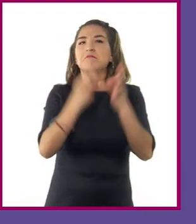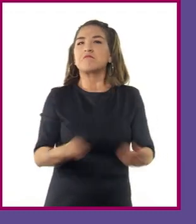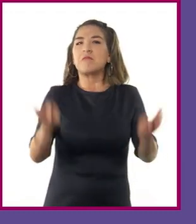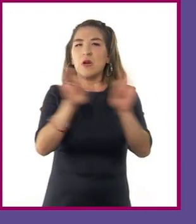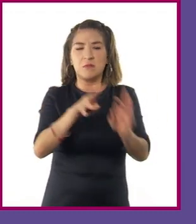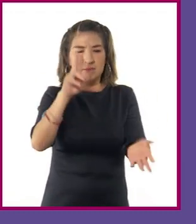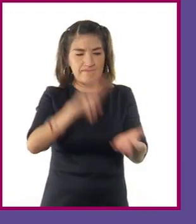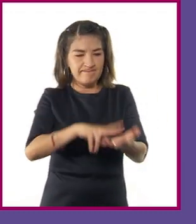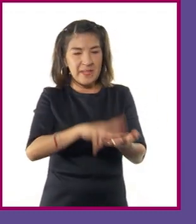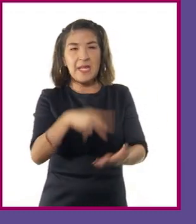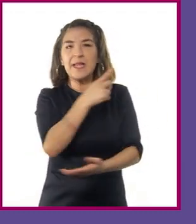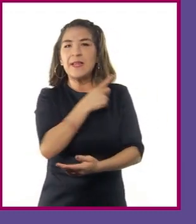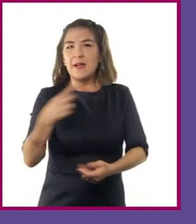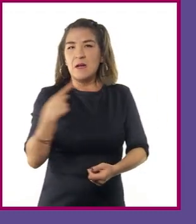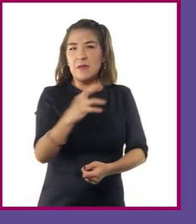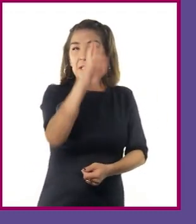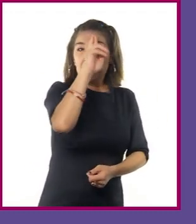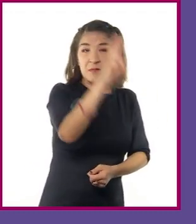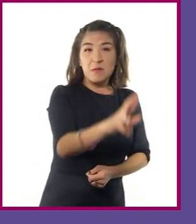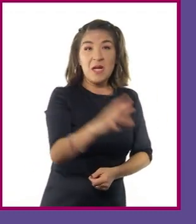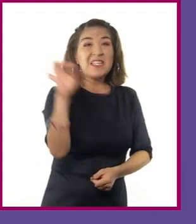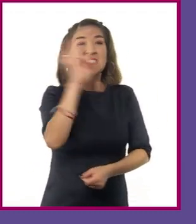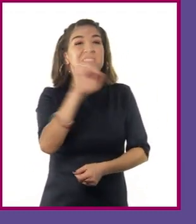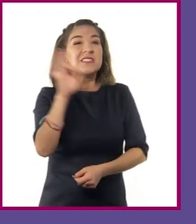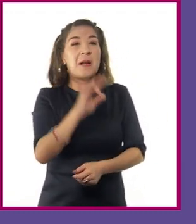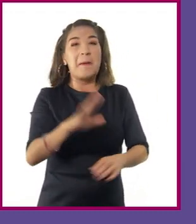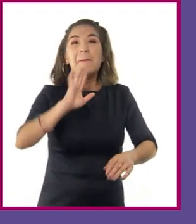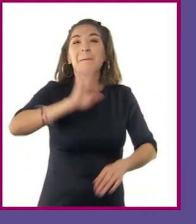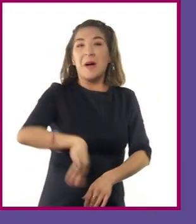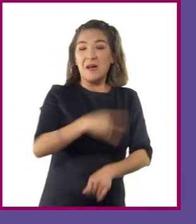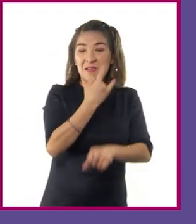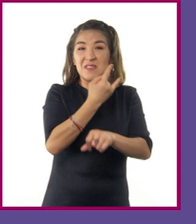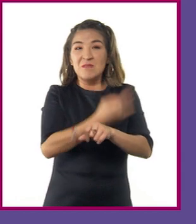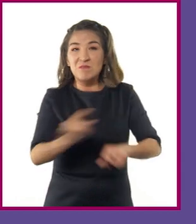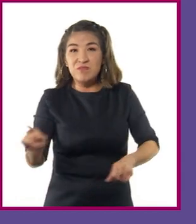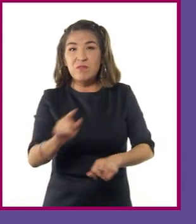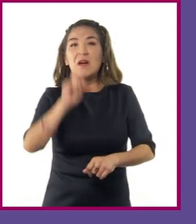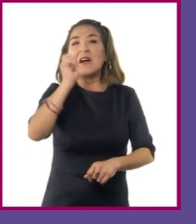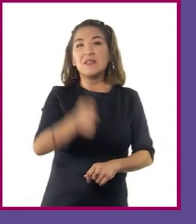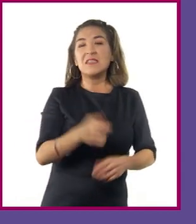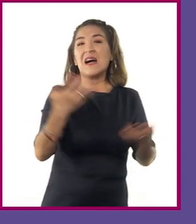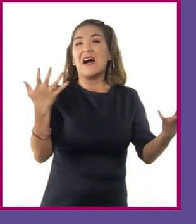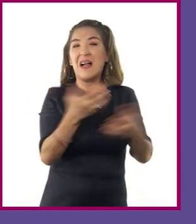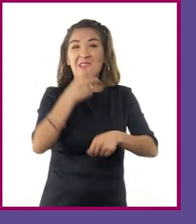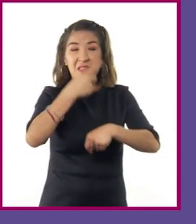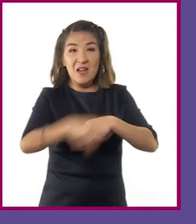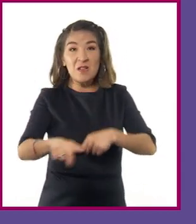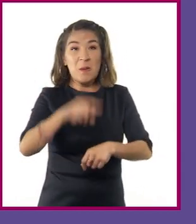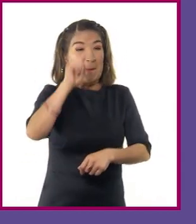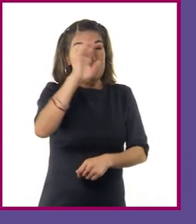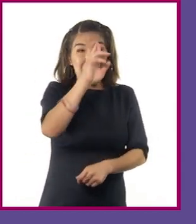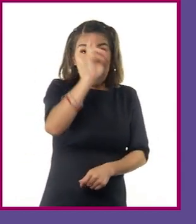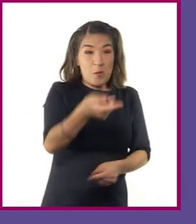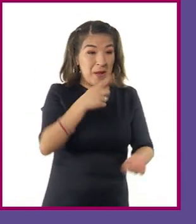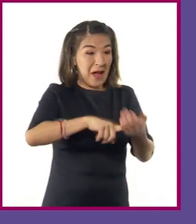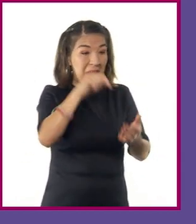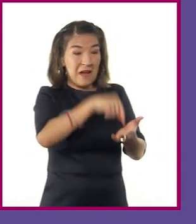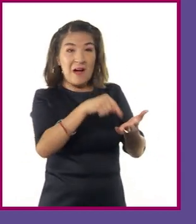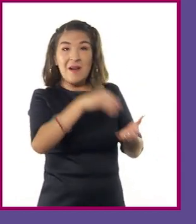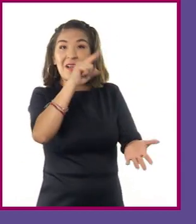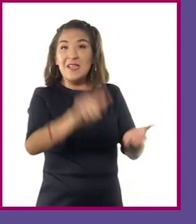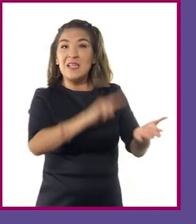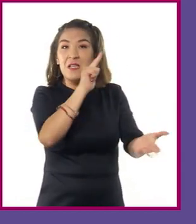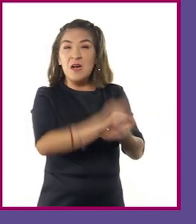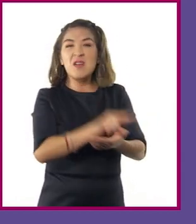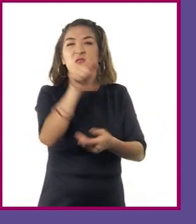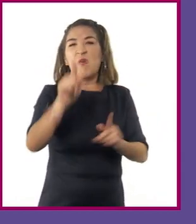de respeto. Cualquier acto que afecte a otro y que esté prohibido por las leyes debe ser evitado